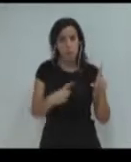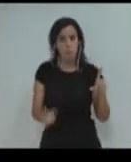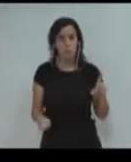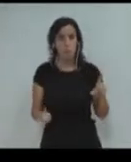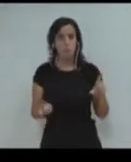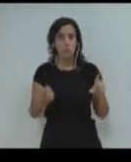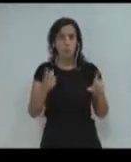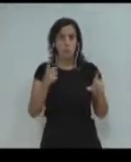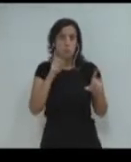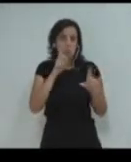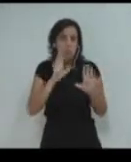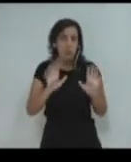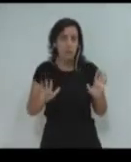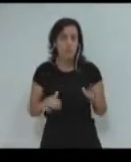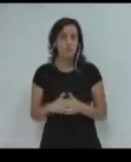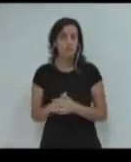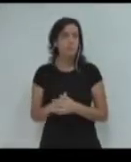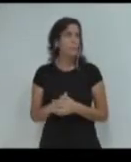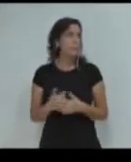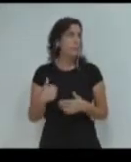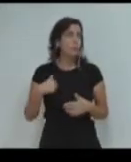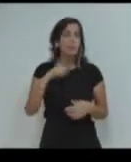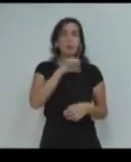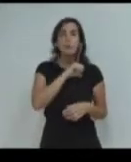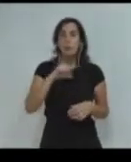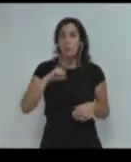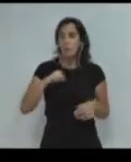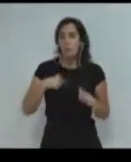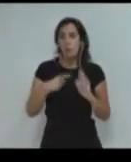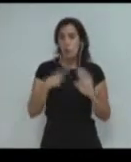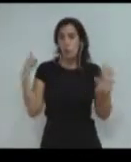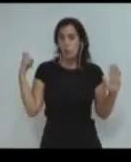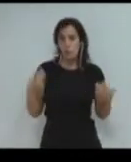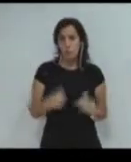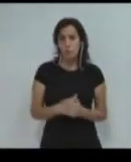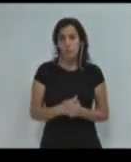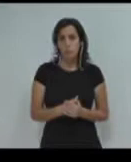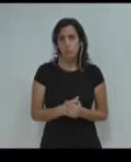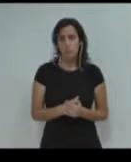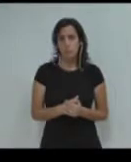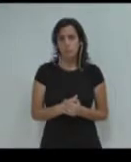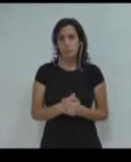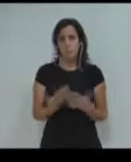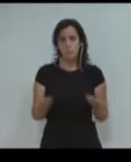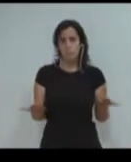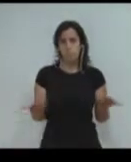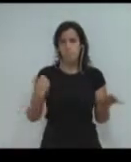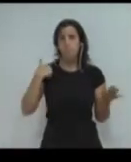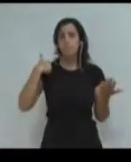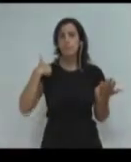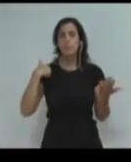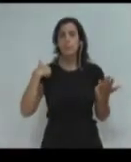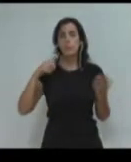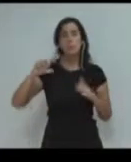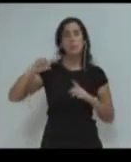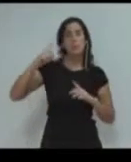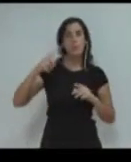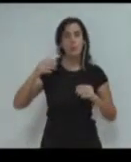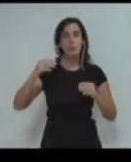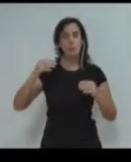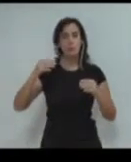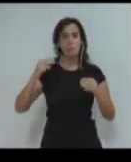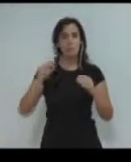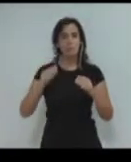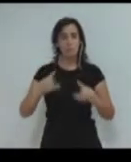parece que es una cosa así. Yo pero personalmente los elimino. O sea, yo Prefieres que estén dejo al el final. primero para que Sí. el